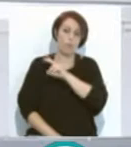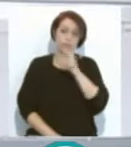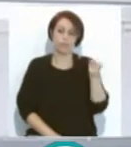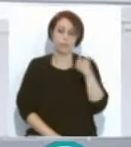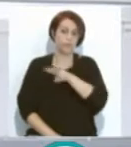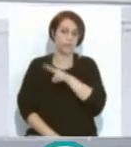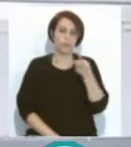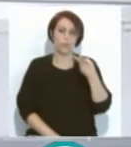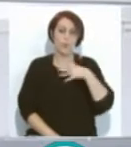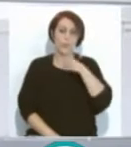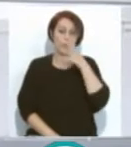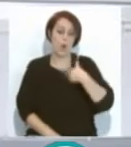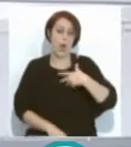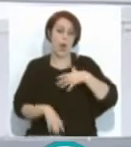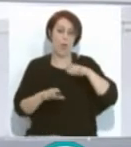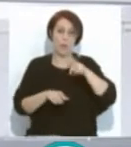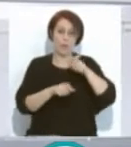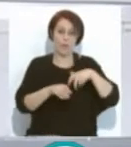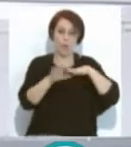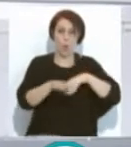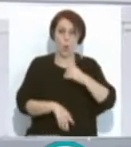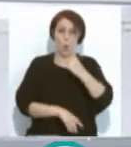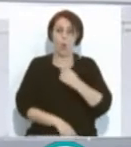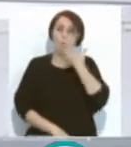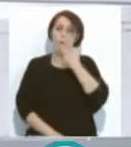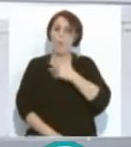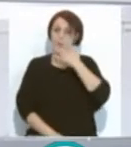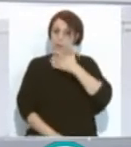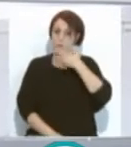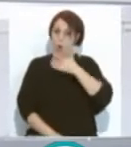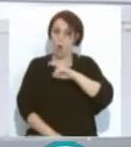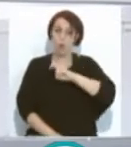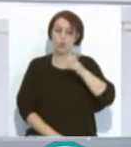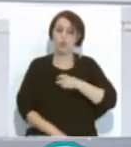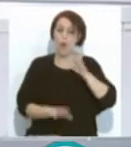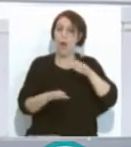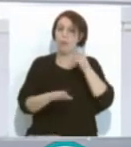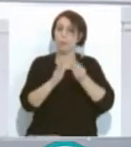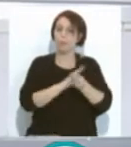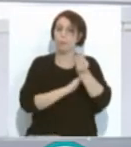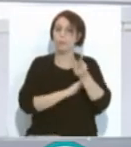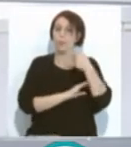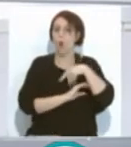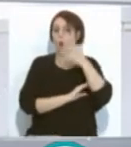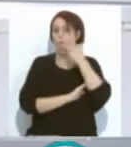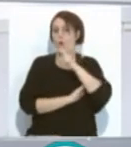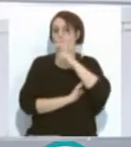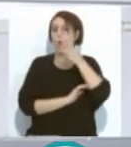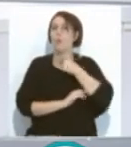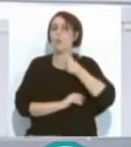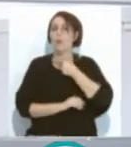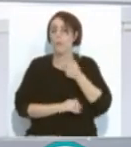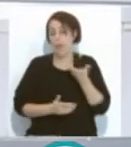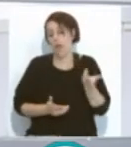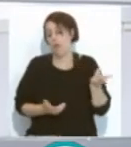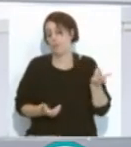que te mira por los colores amarillos. Hay otros que son de Cádiz, algunos de ellos incluso miran por otros colores, pero bueno, de todo